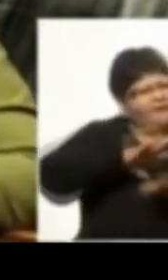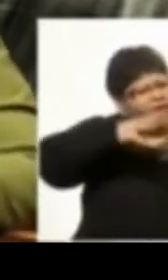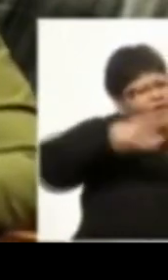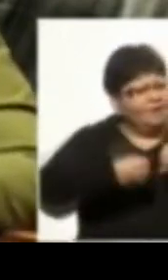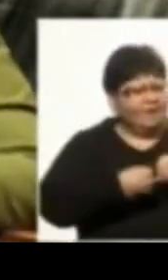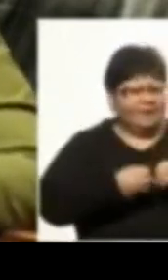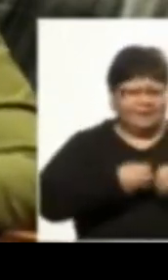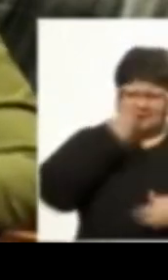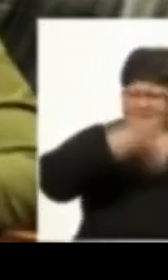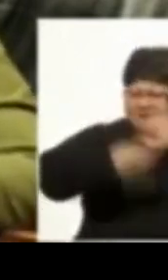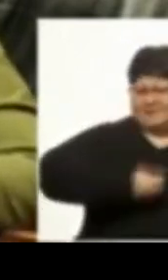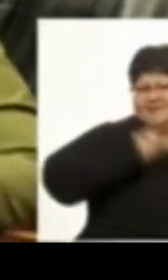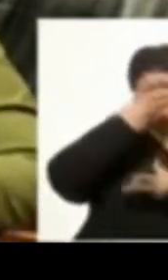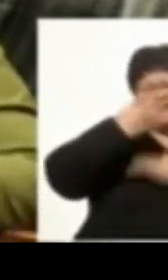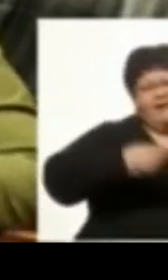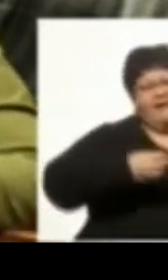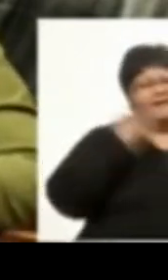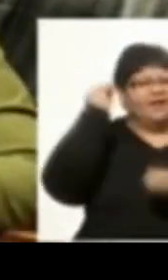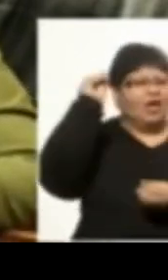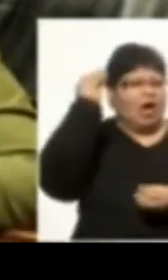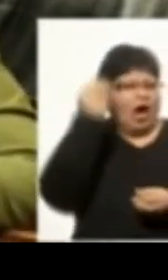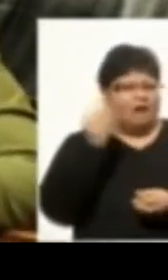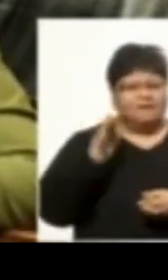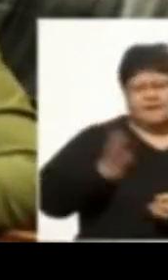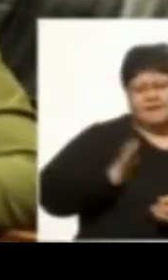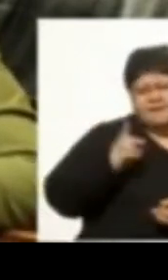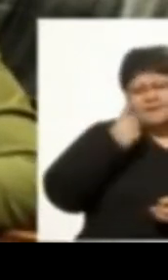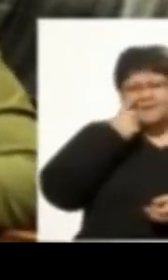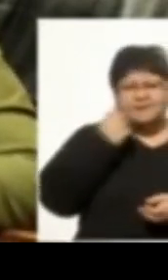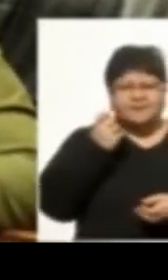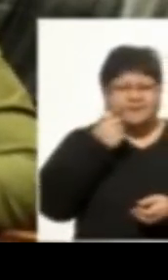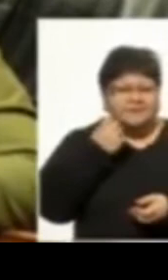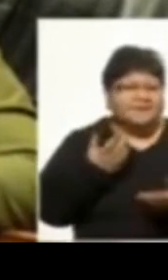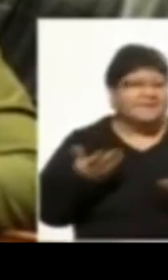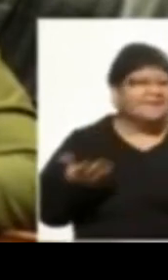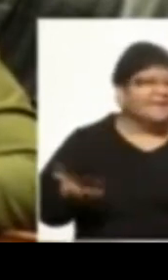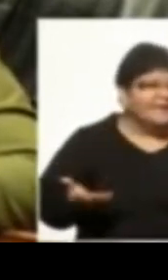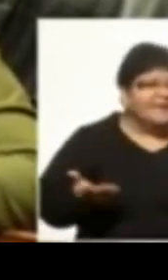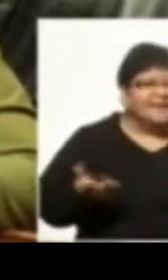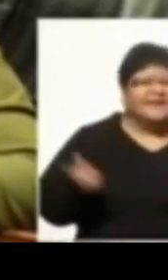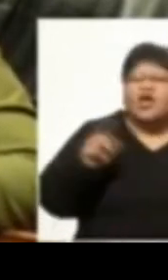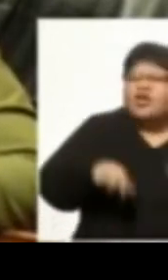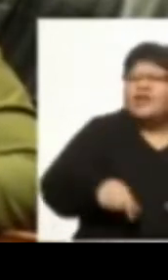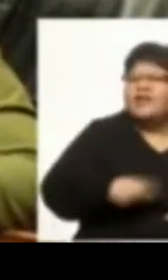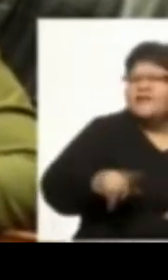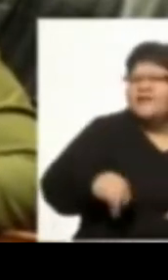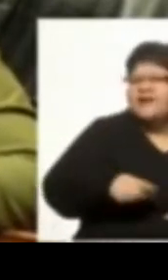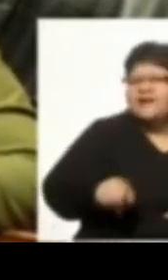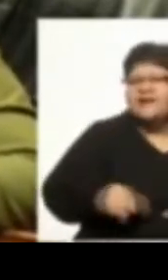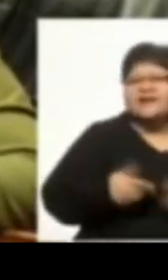hizo Graciela Jorge, que recoge parte de lo de las madres en prisión política,